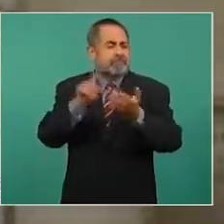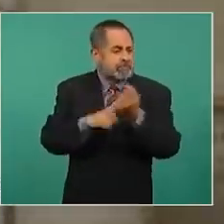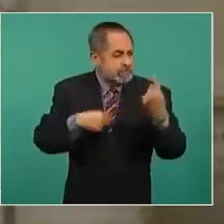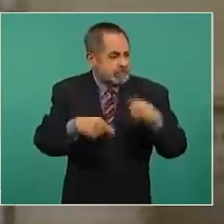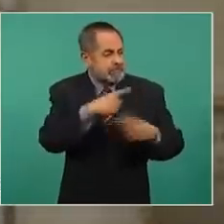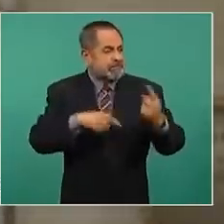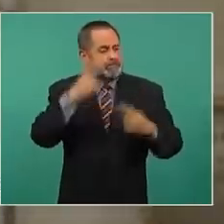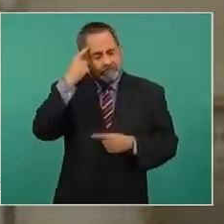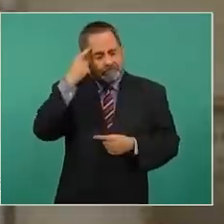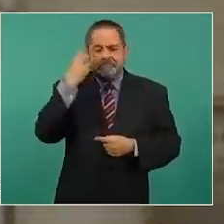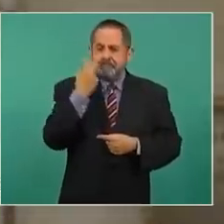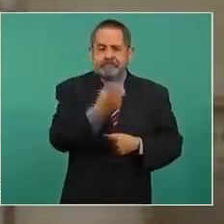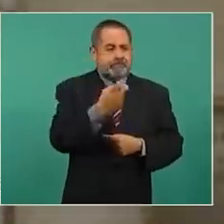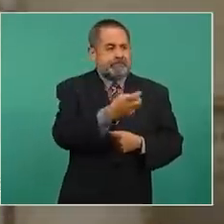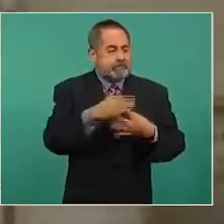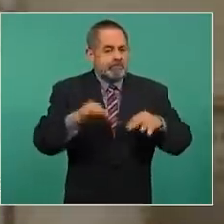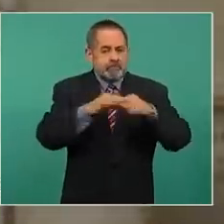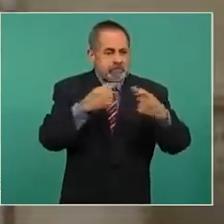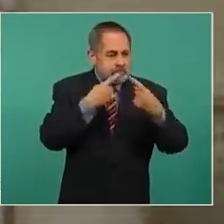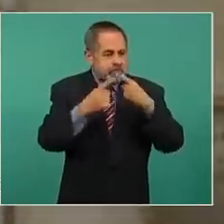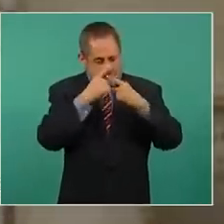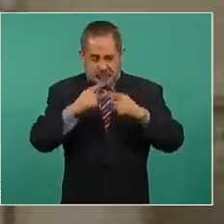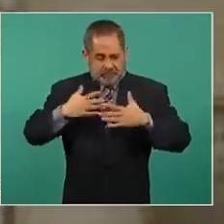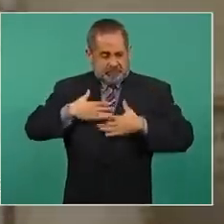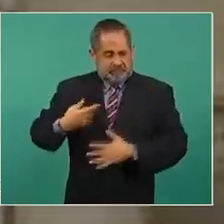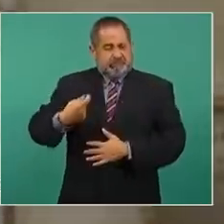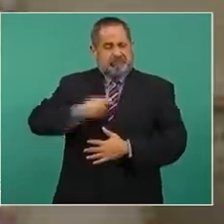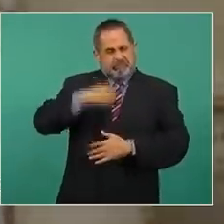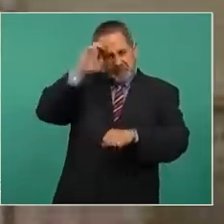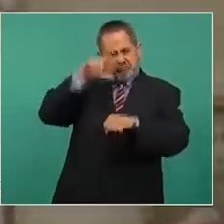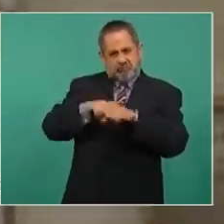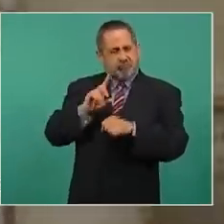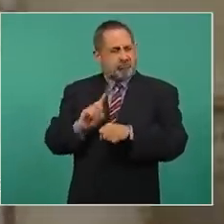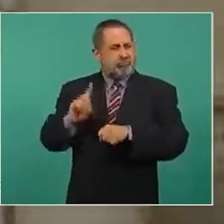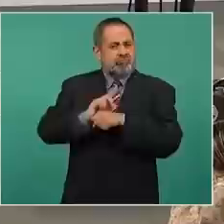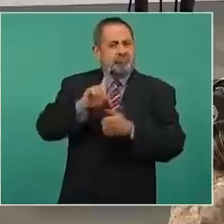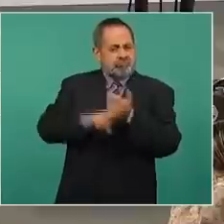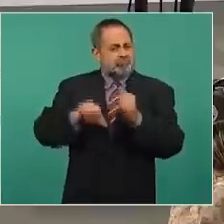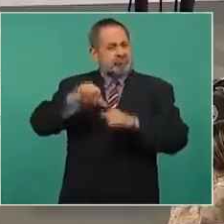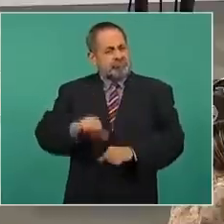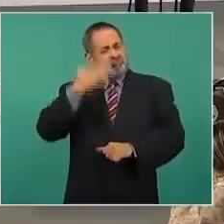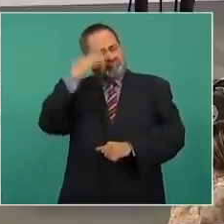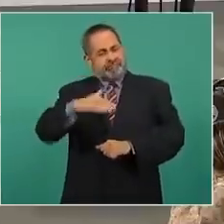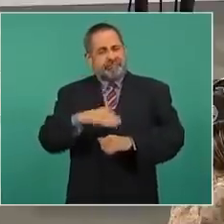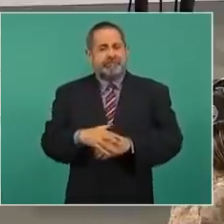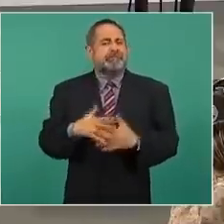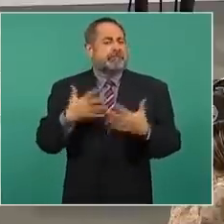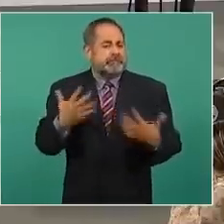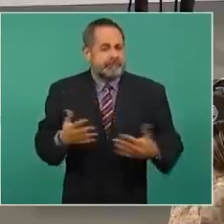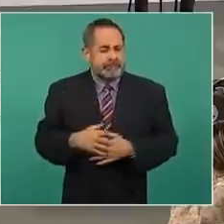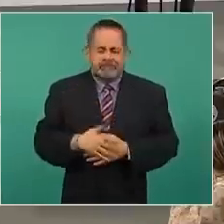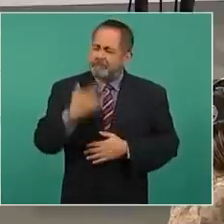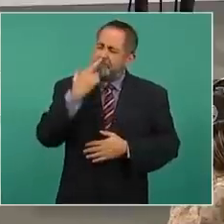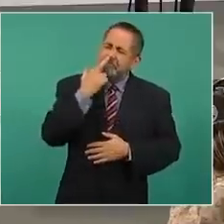forman parte esencial de nuestra identidad cal el día de hoy y qué meor